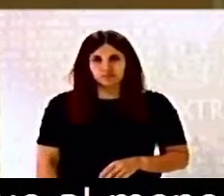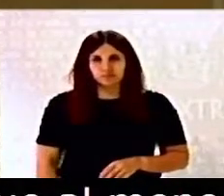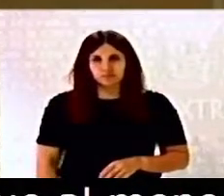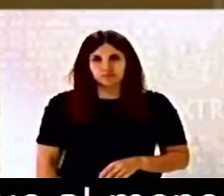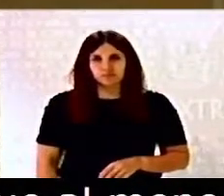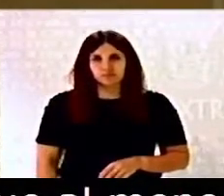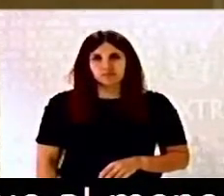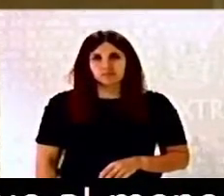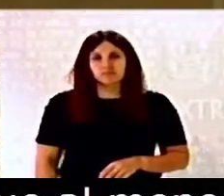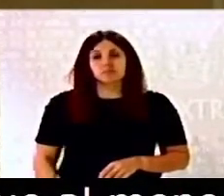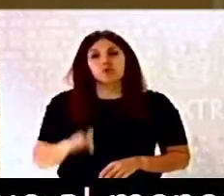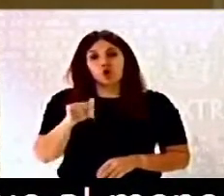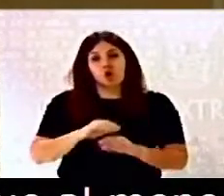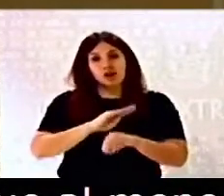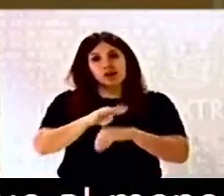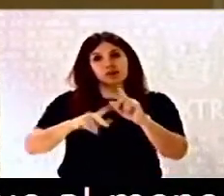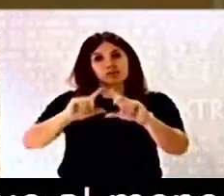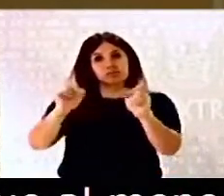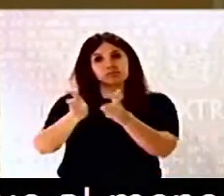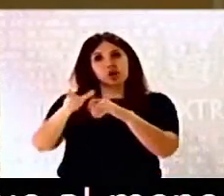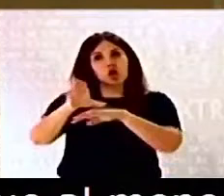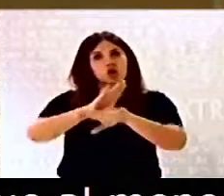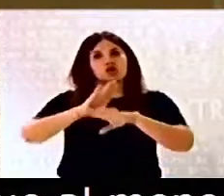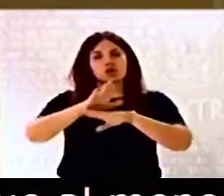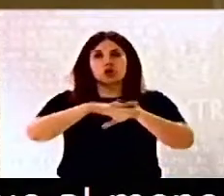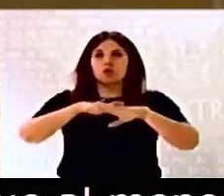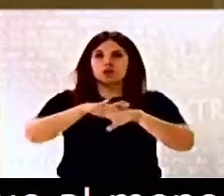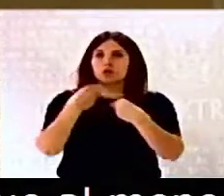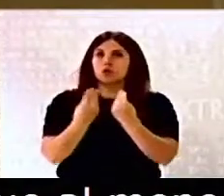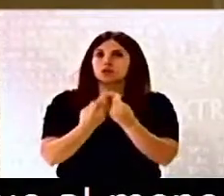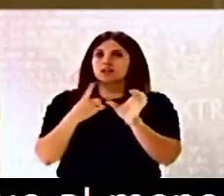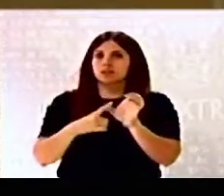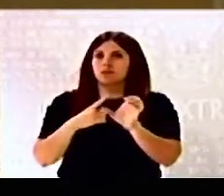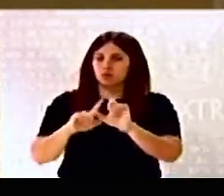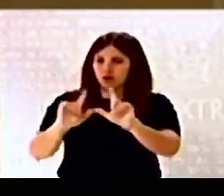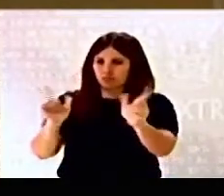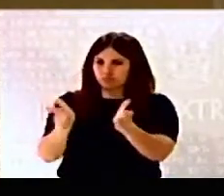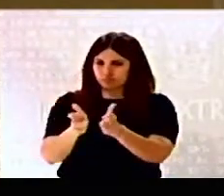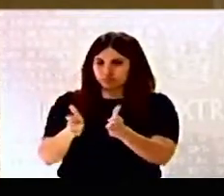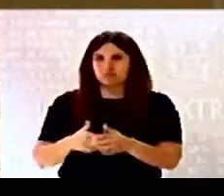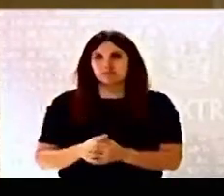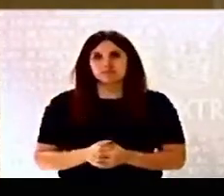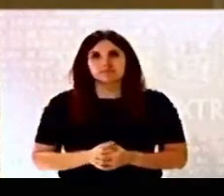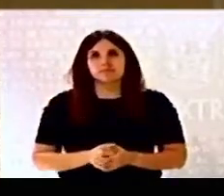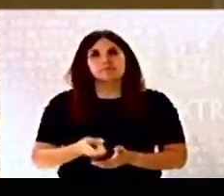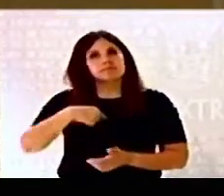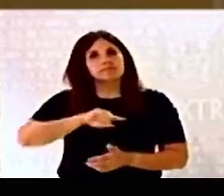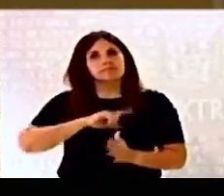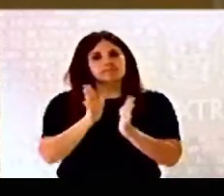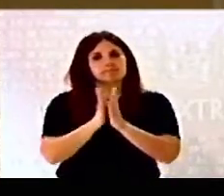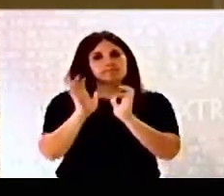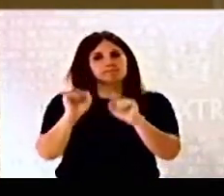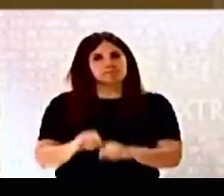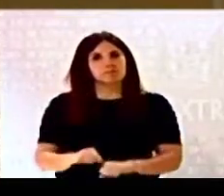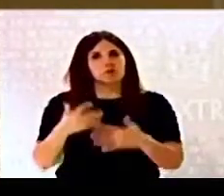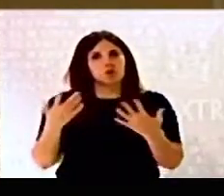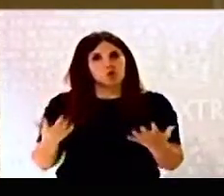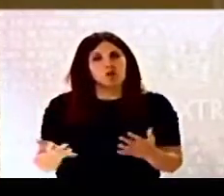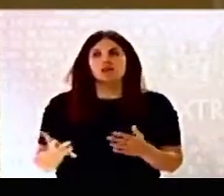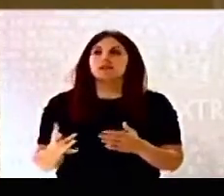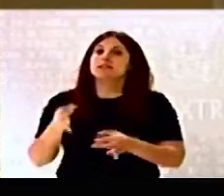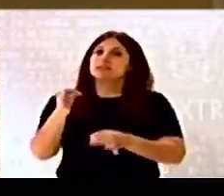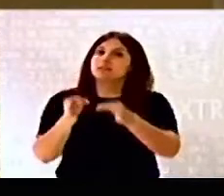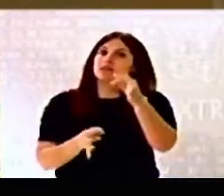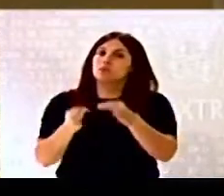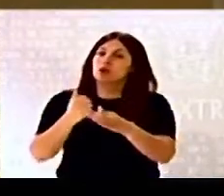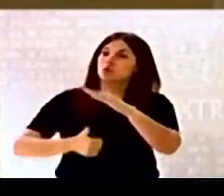Hoy se ha celebrado Consejo de Gobierno de la Junta de Extremadura y hemos acordado enviar al Tribunal Superior de